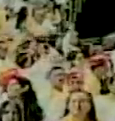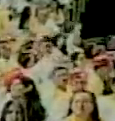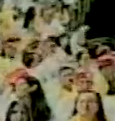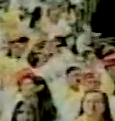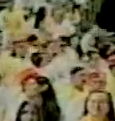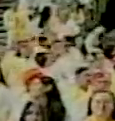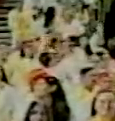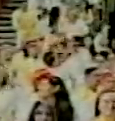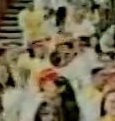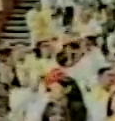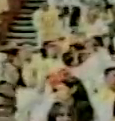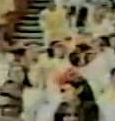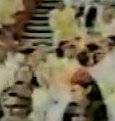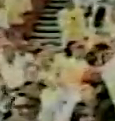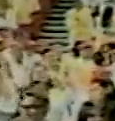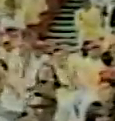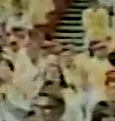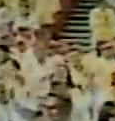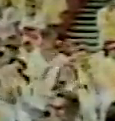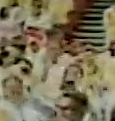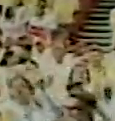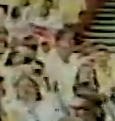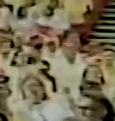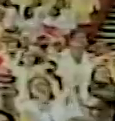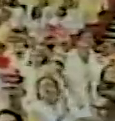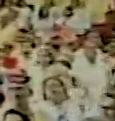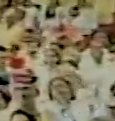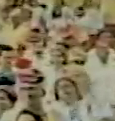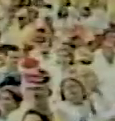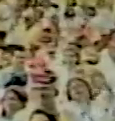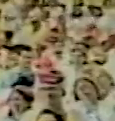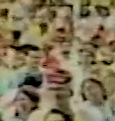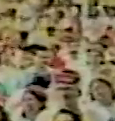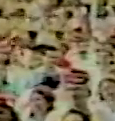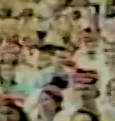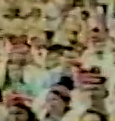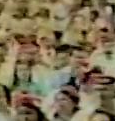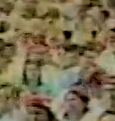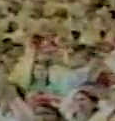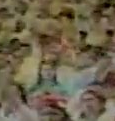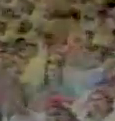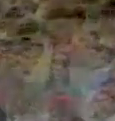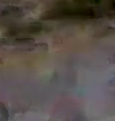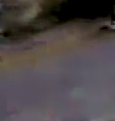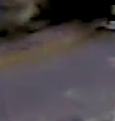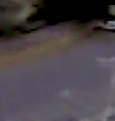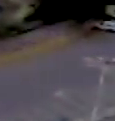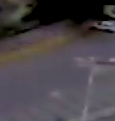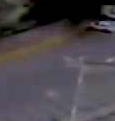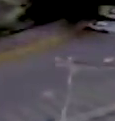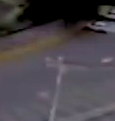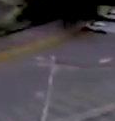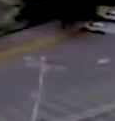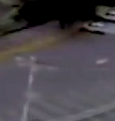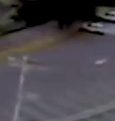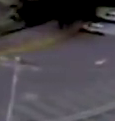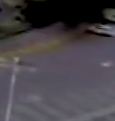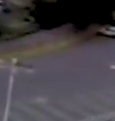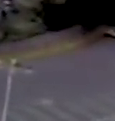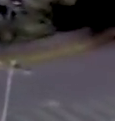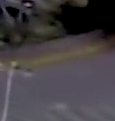del presidente de la República Bolivariana de Venezuela, Nicolás Maduro Moros, en este acto de graduación de más de